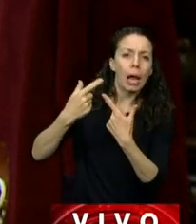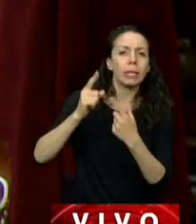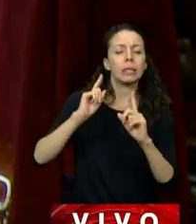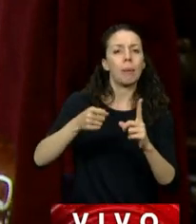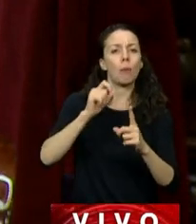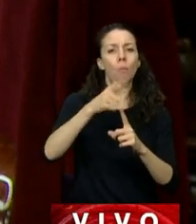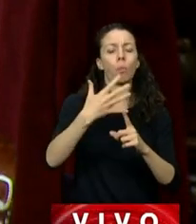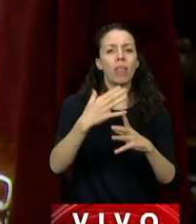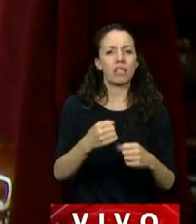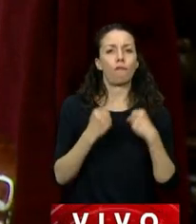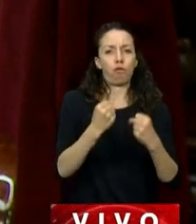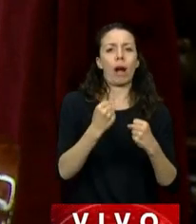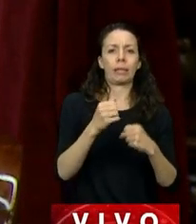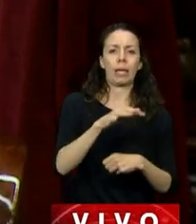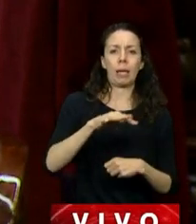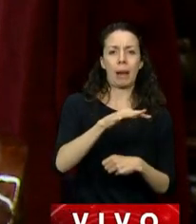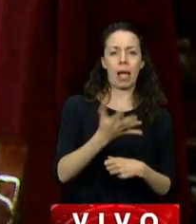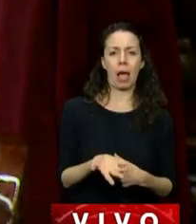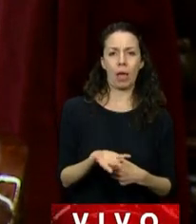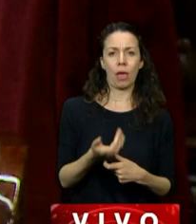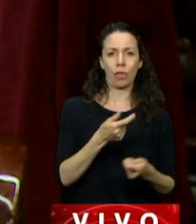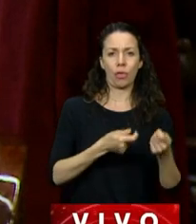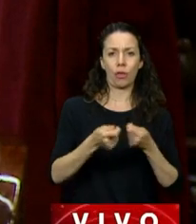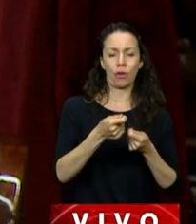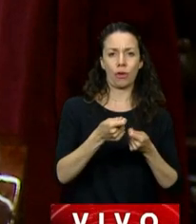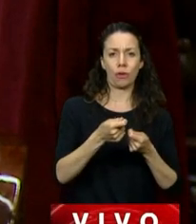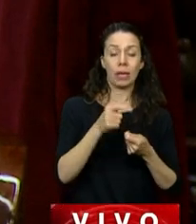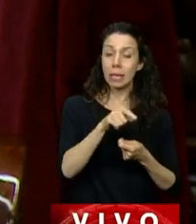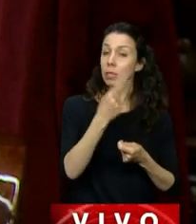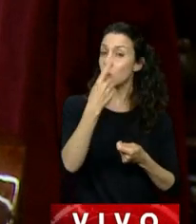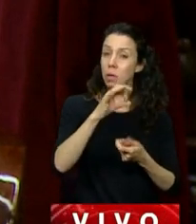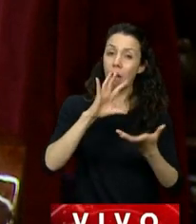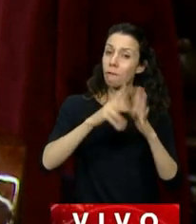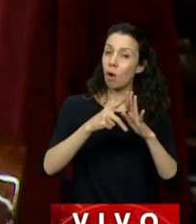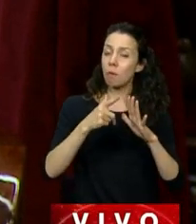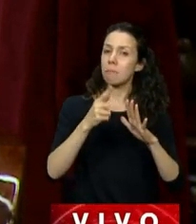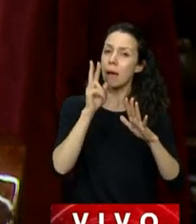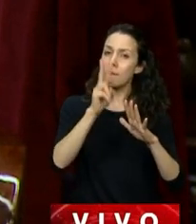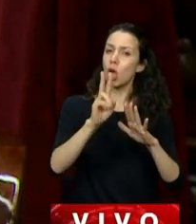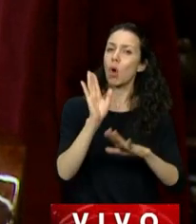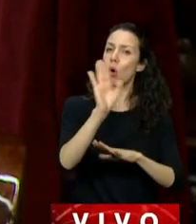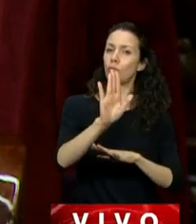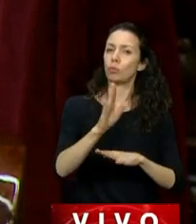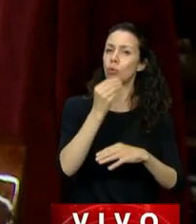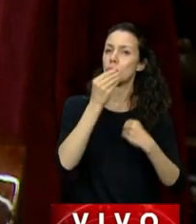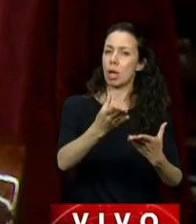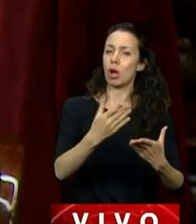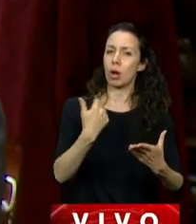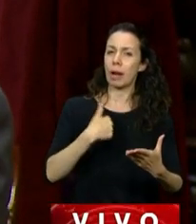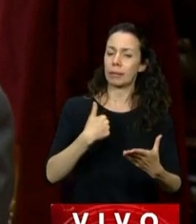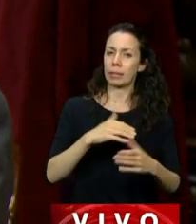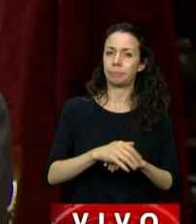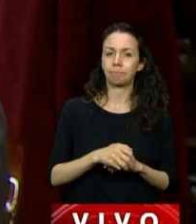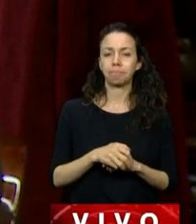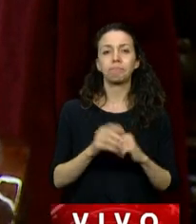mercados. Ese es el progreso que veo como único camino para nuestro país. Voy a hablar sobre el